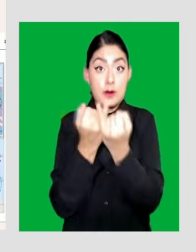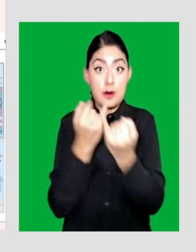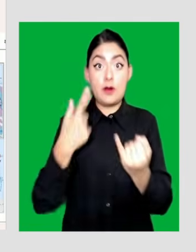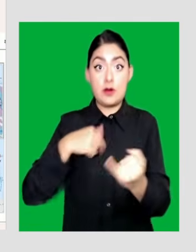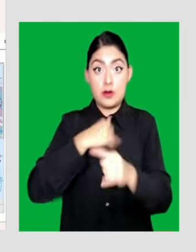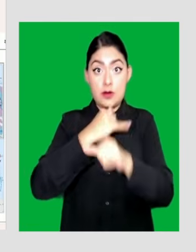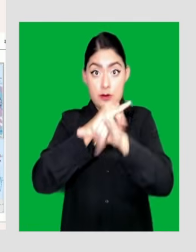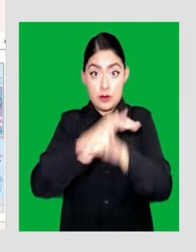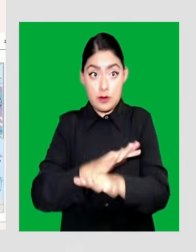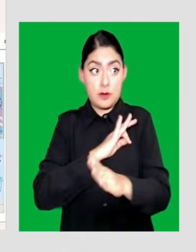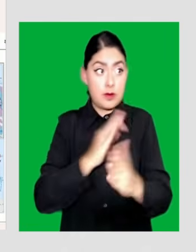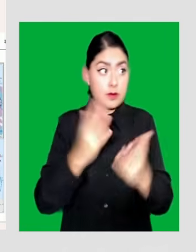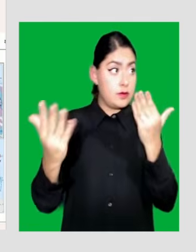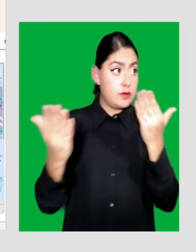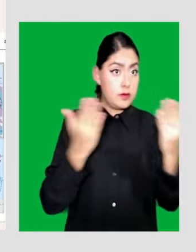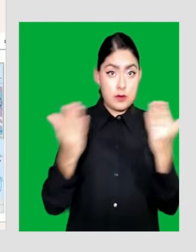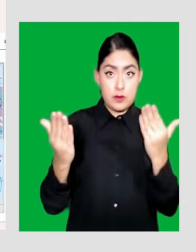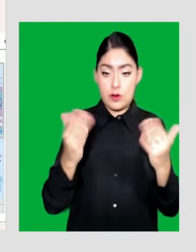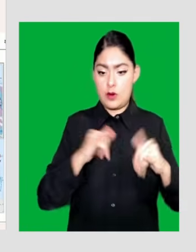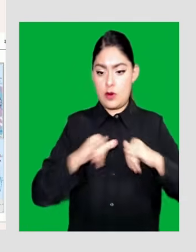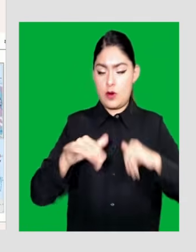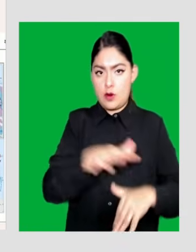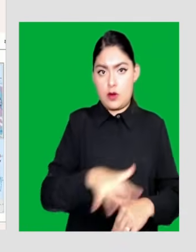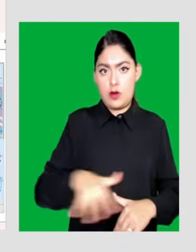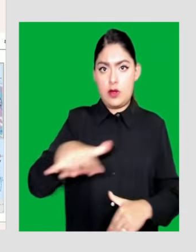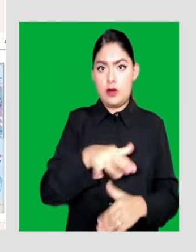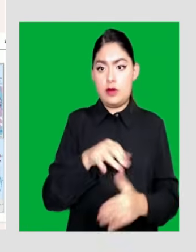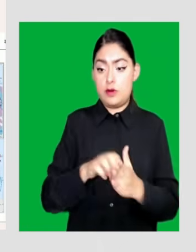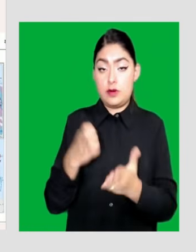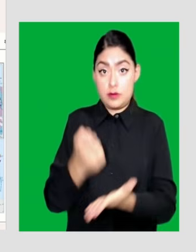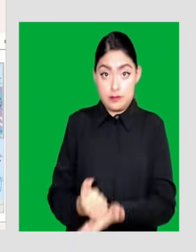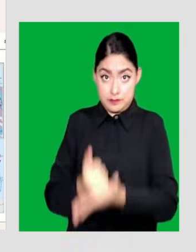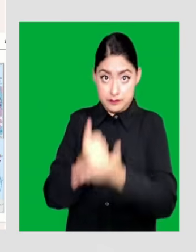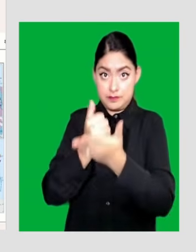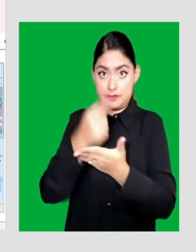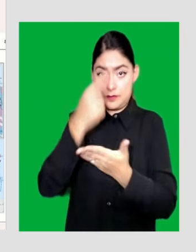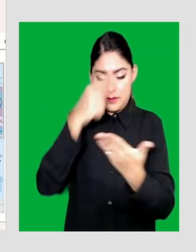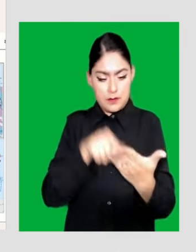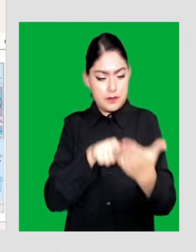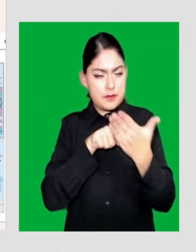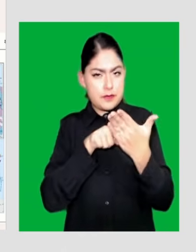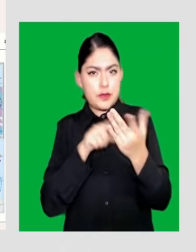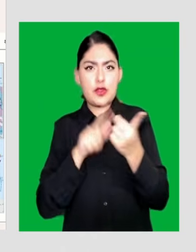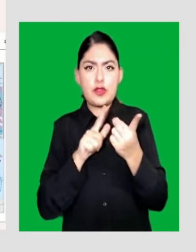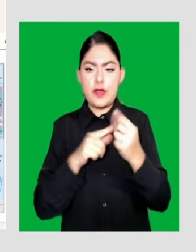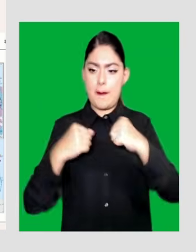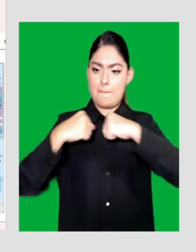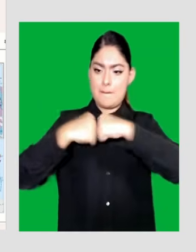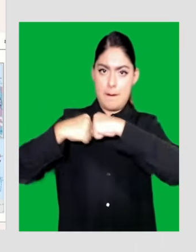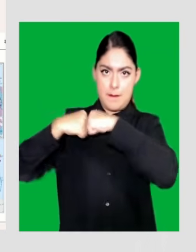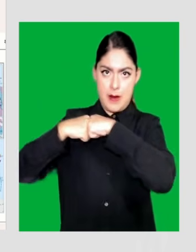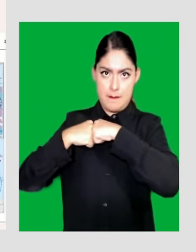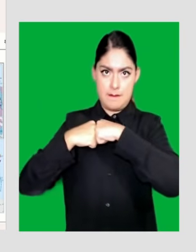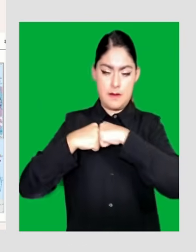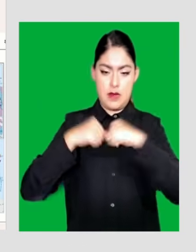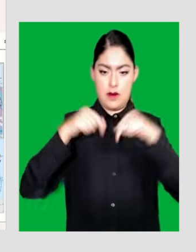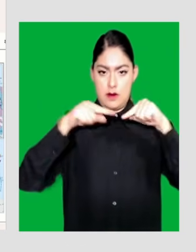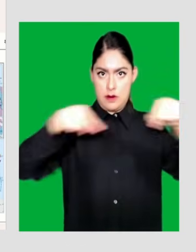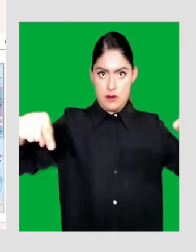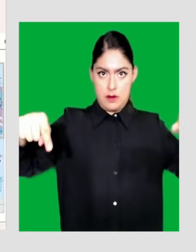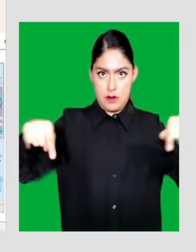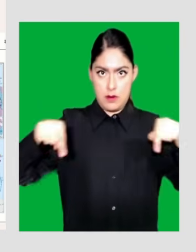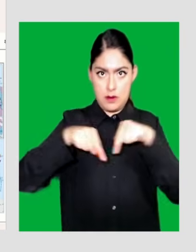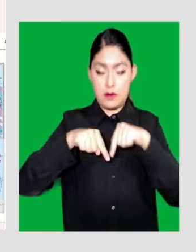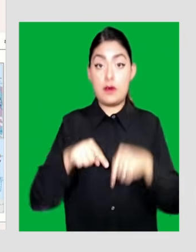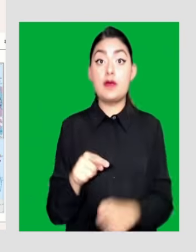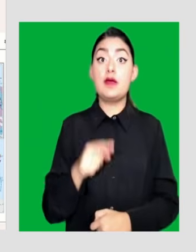Los sistemas de información geográfica permiten visualizar y representar claramente características relevantes en casos judiciales, como la ubicación